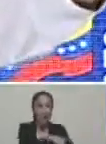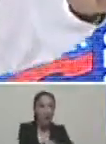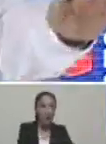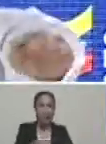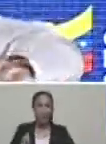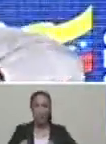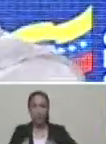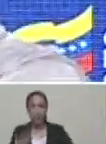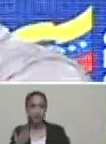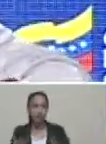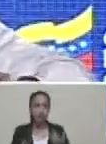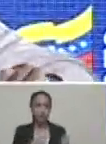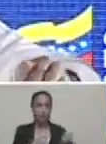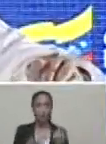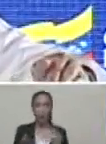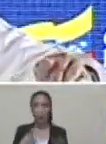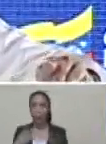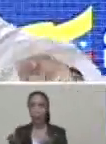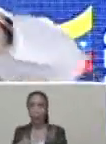calles,